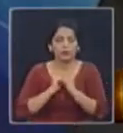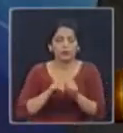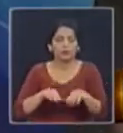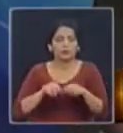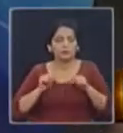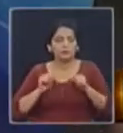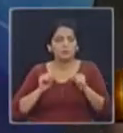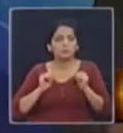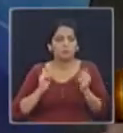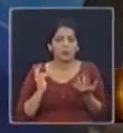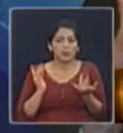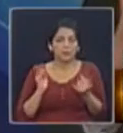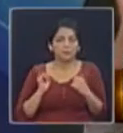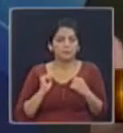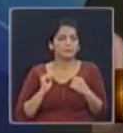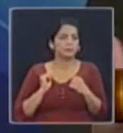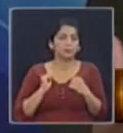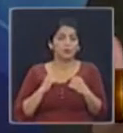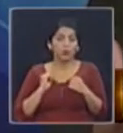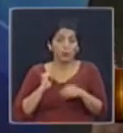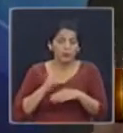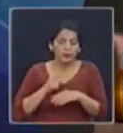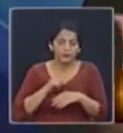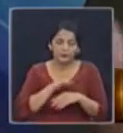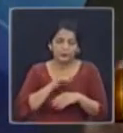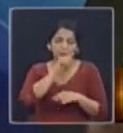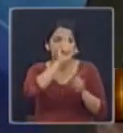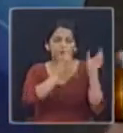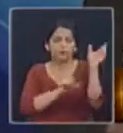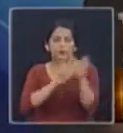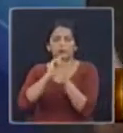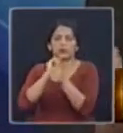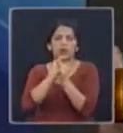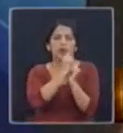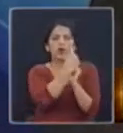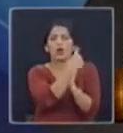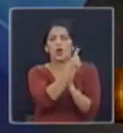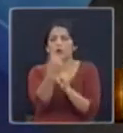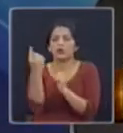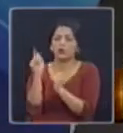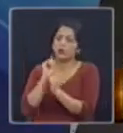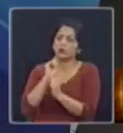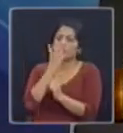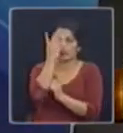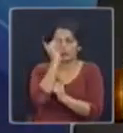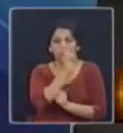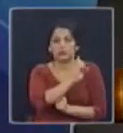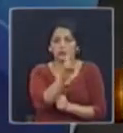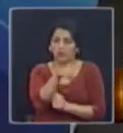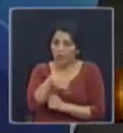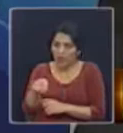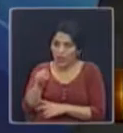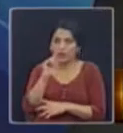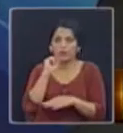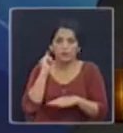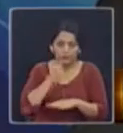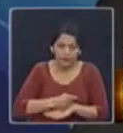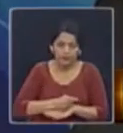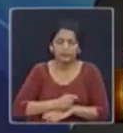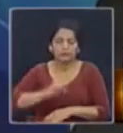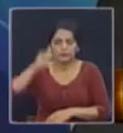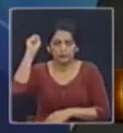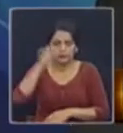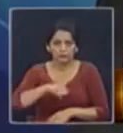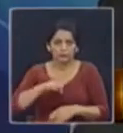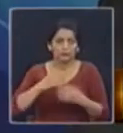El protagonista es el pueblo ecuatoriano, que es el soberano, que es el mandante. De ahí, pues, que cualquier pregunta que haga el